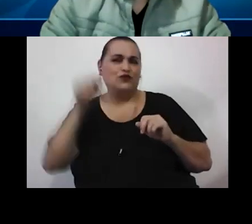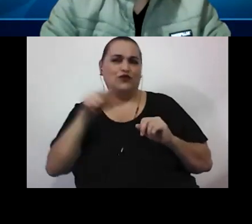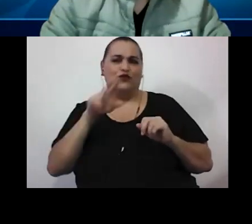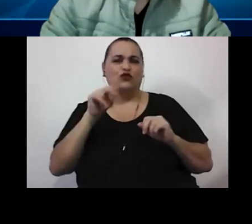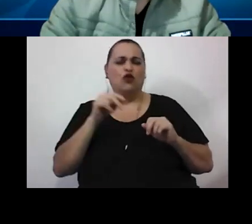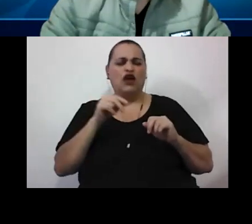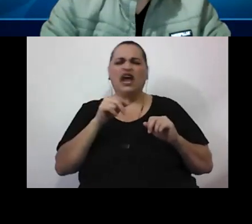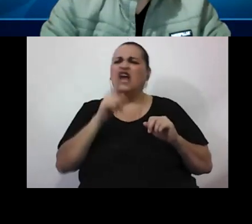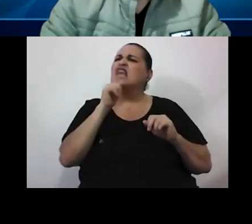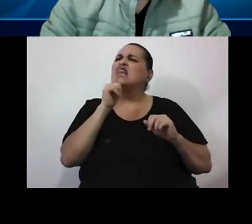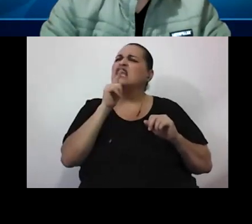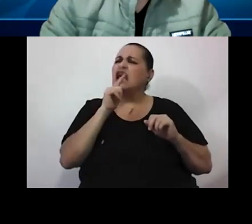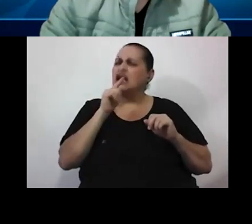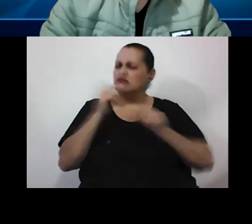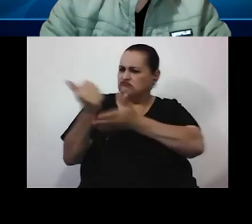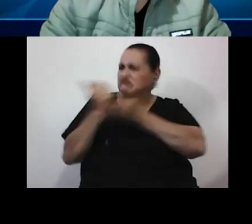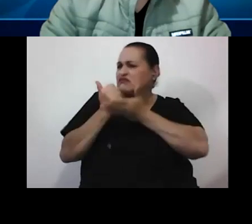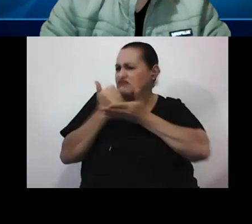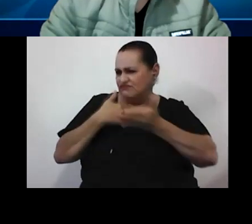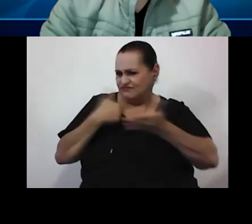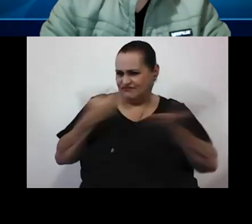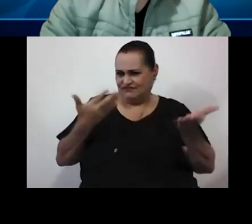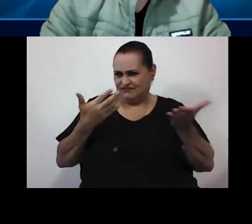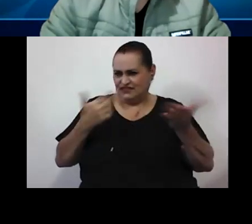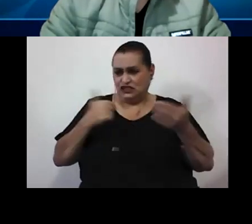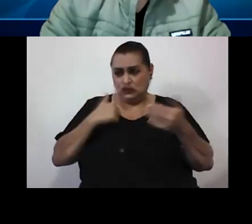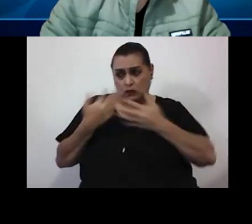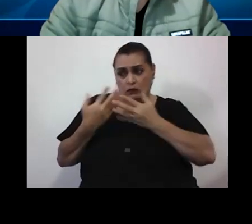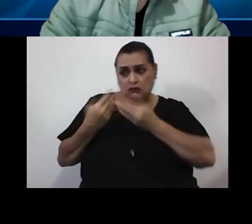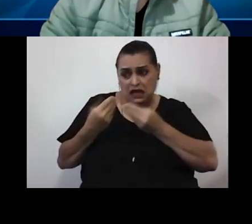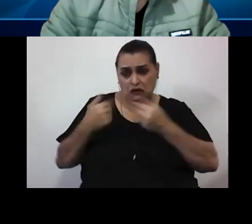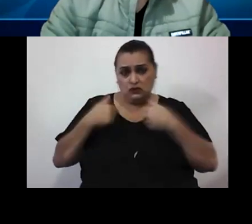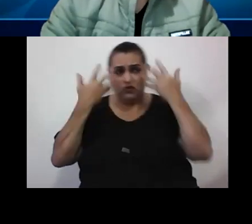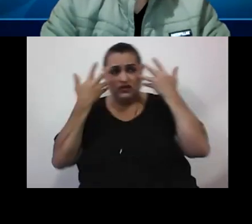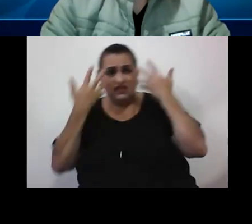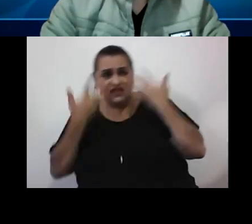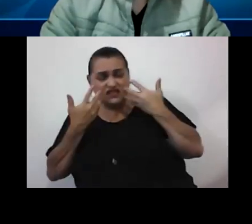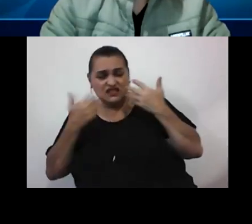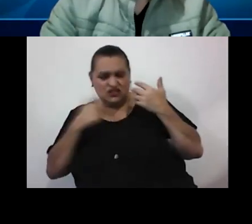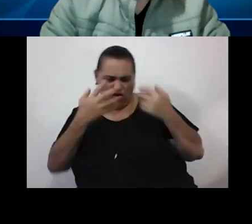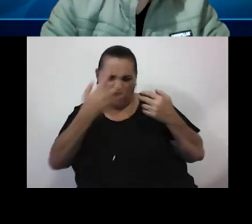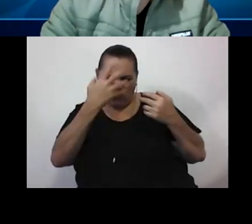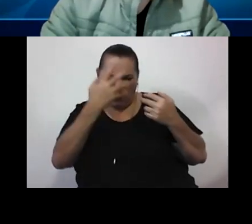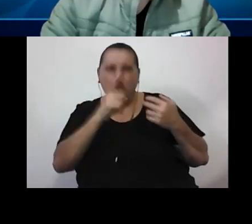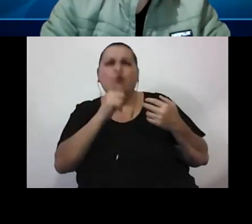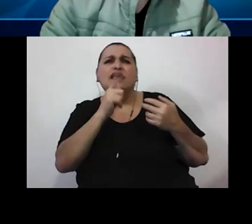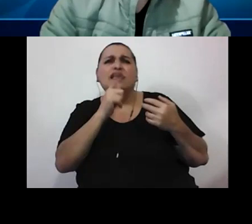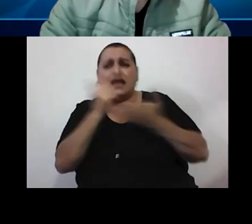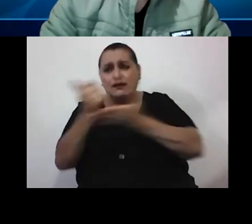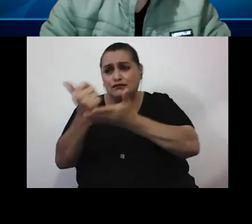está disponible para mí? Si tengo miedo, si tengo tristeza, si tengo enojo, ¿quién está disponible para